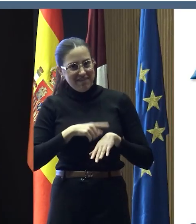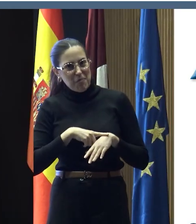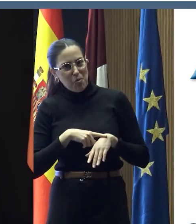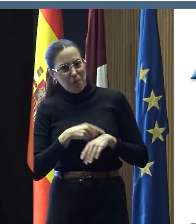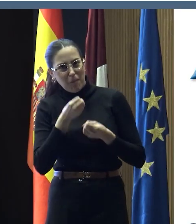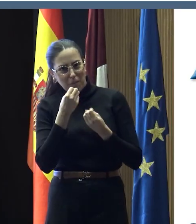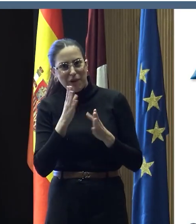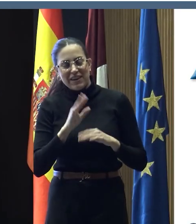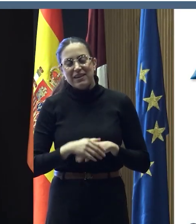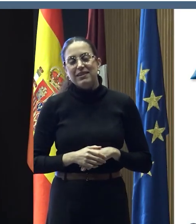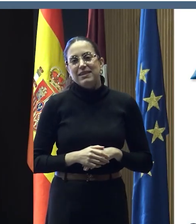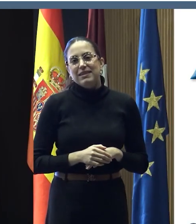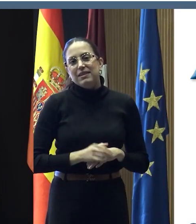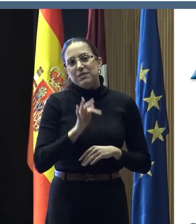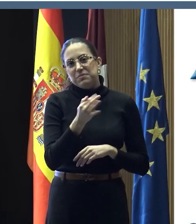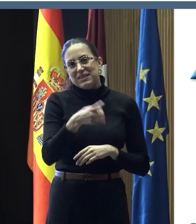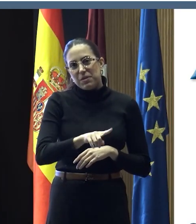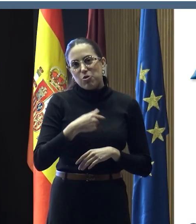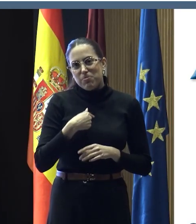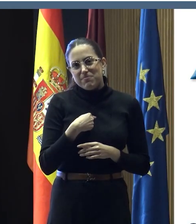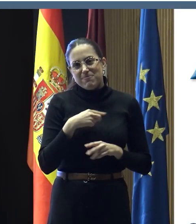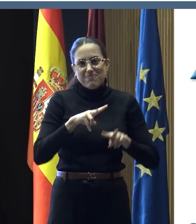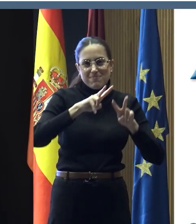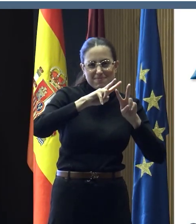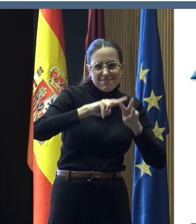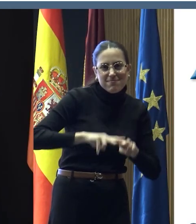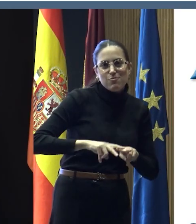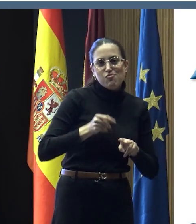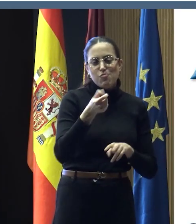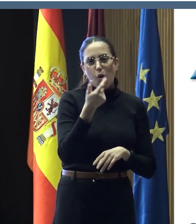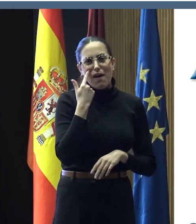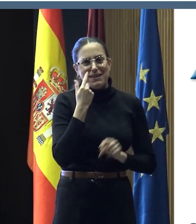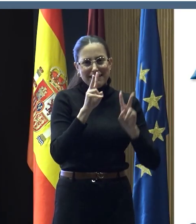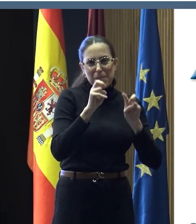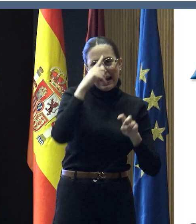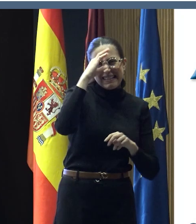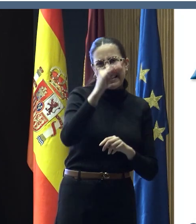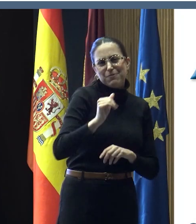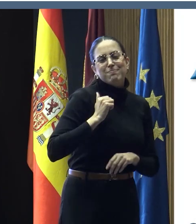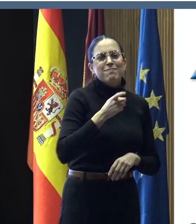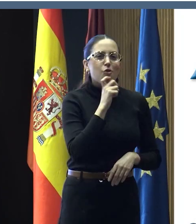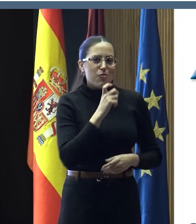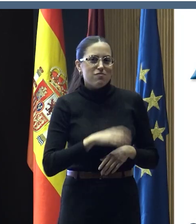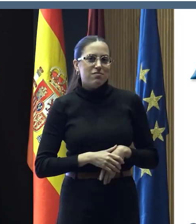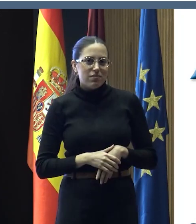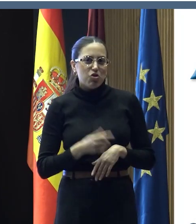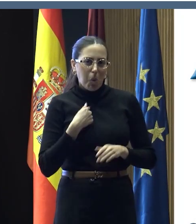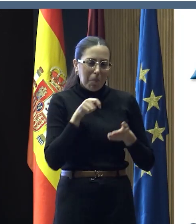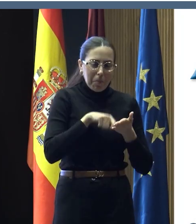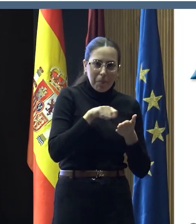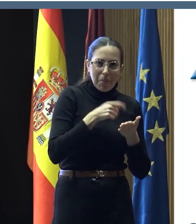y además así yo también investigaba un poquito también en el tema. Me ha gustado mucho y me lo voy a